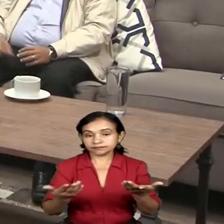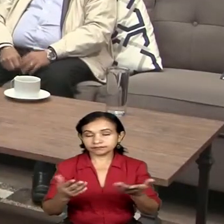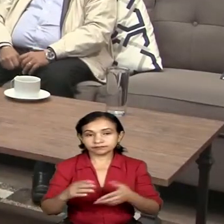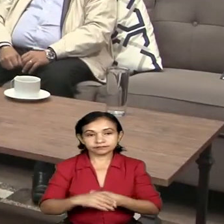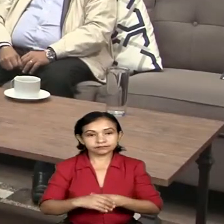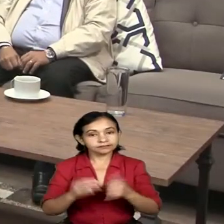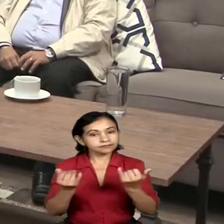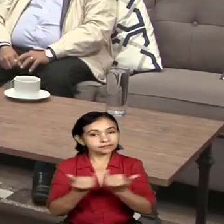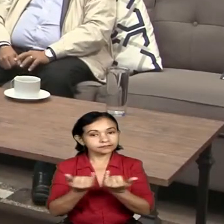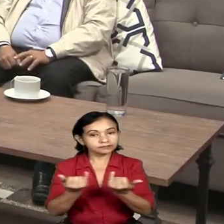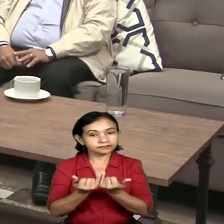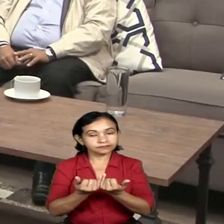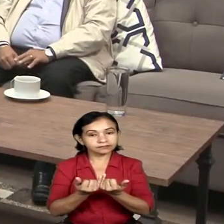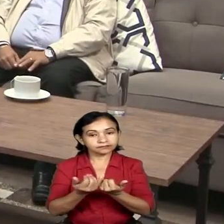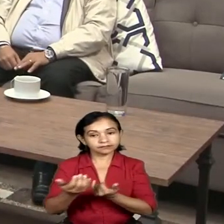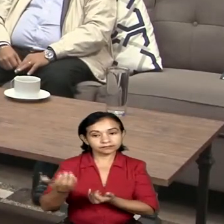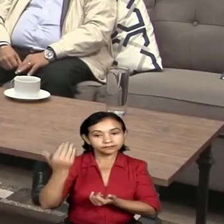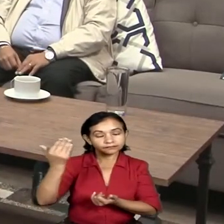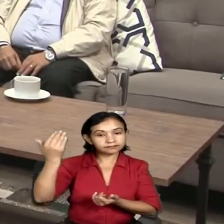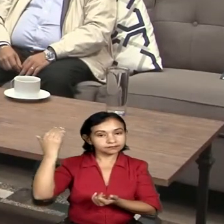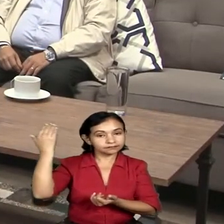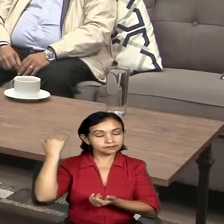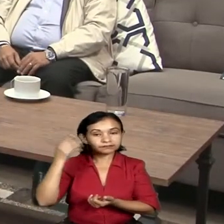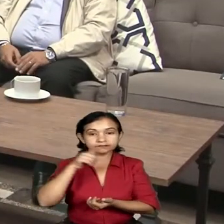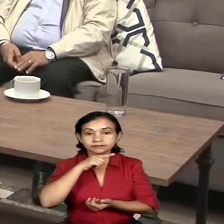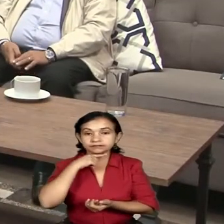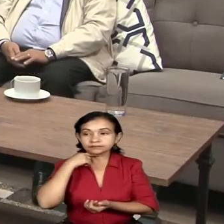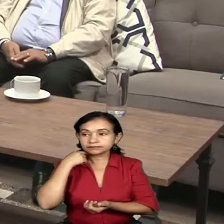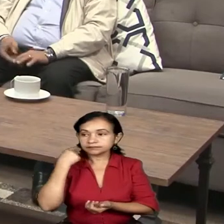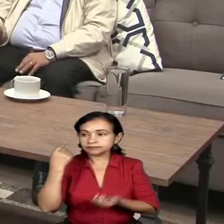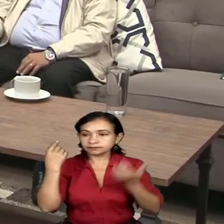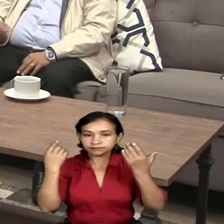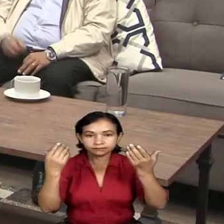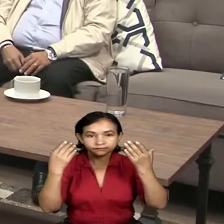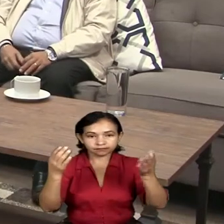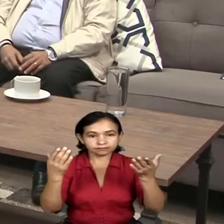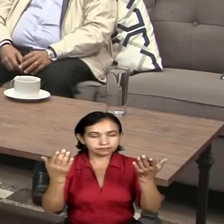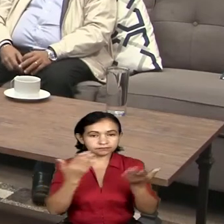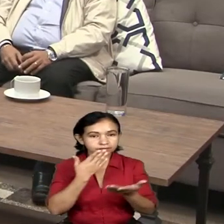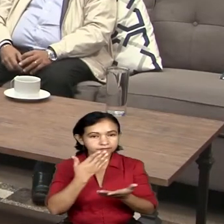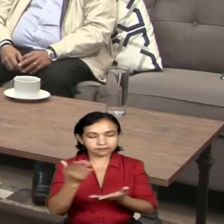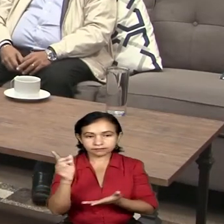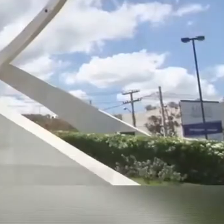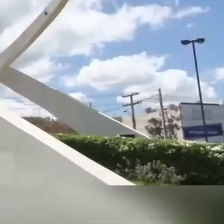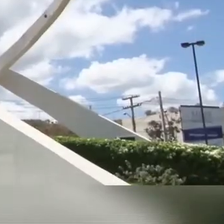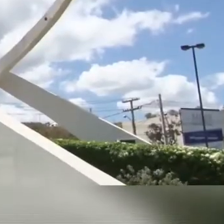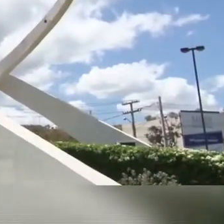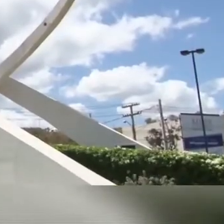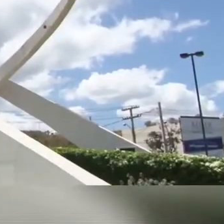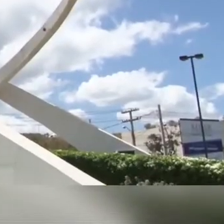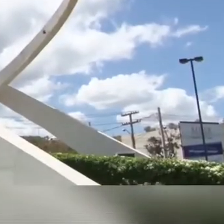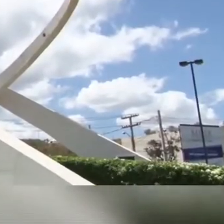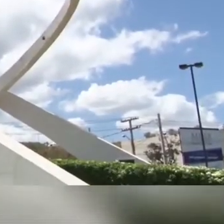así, que hay un hecho histórico que las cosas no son de casualidad en política.